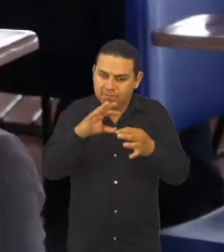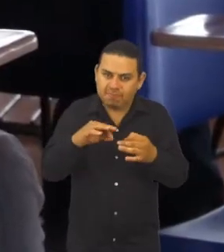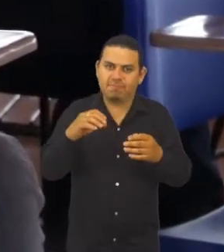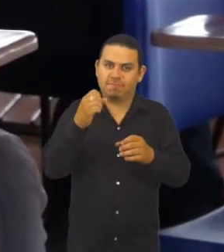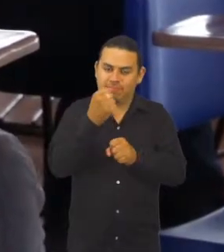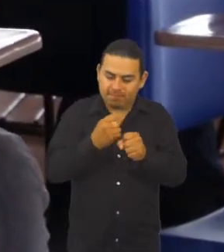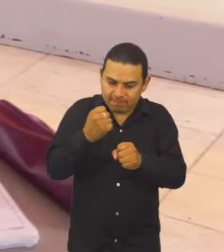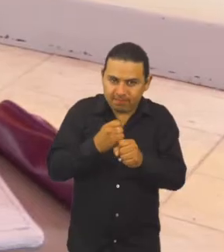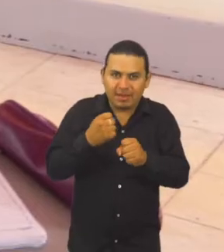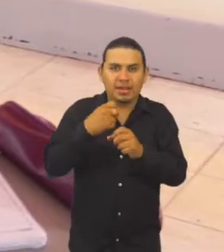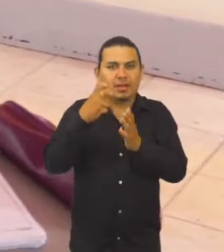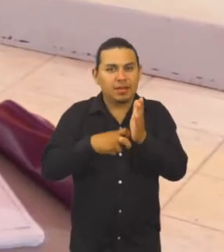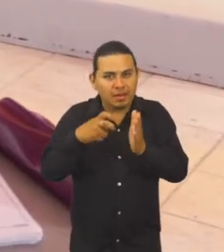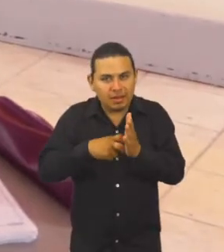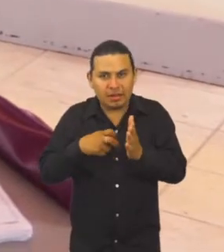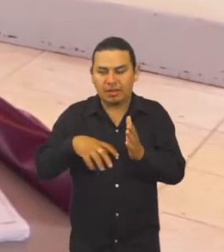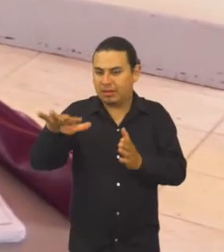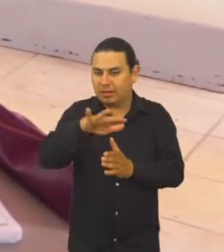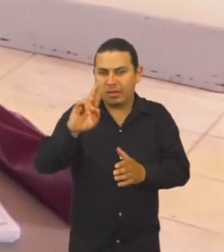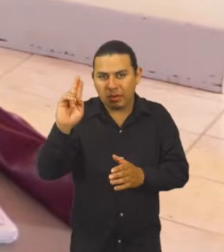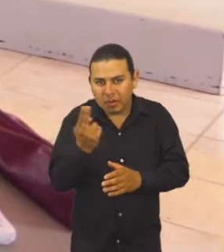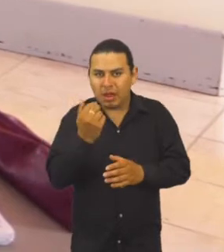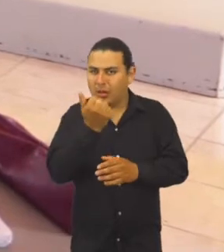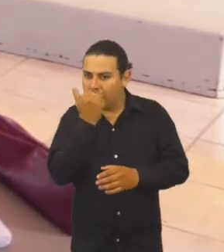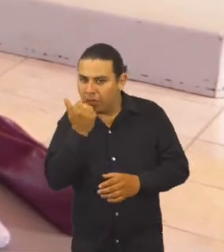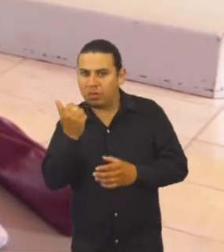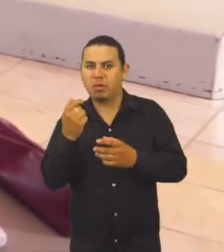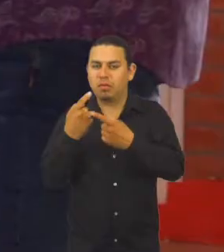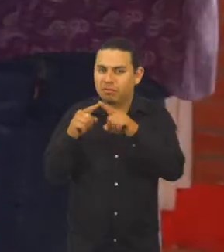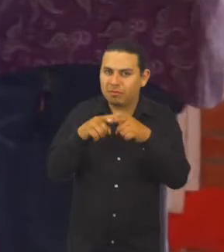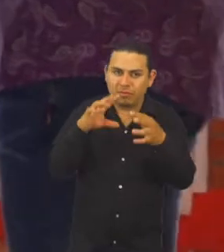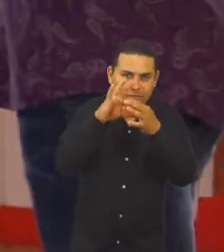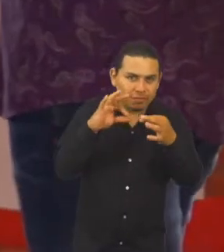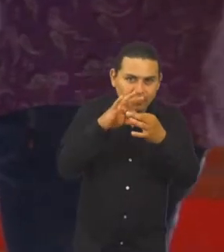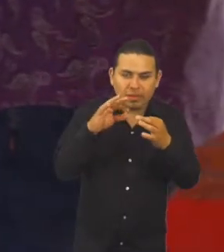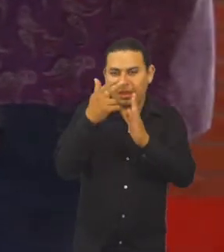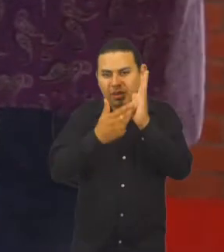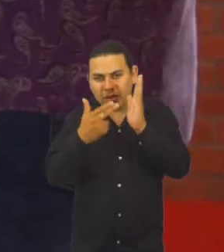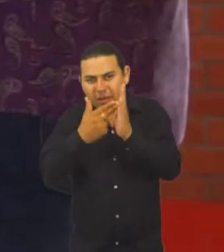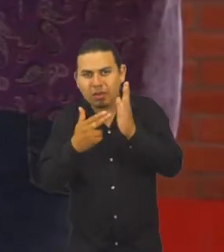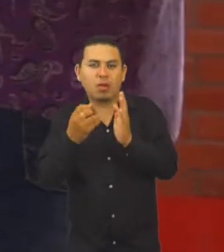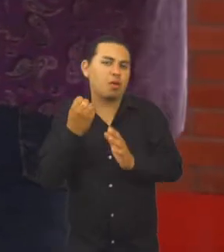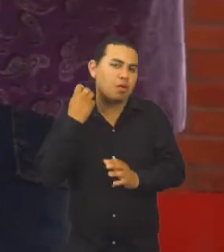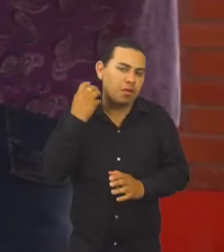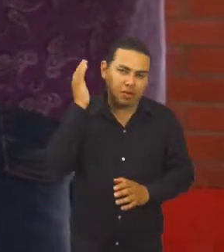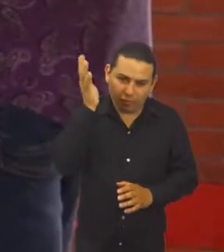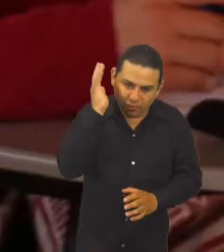escolarizada de la sede en Ciudad Universitaria, en donde se están presentando una serie de talleres,